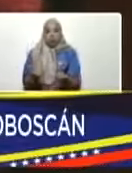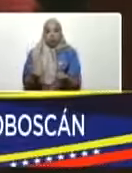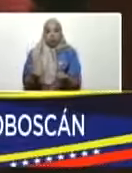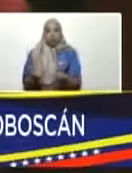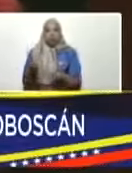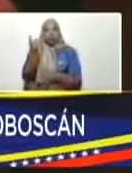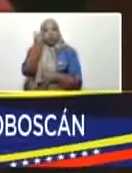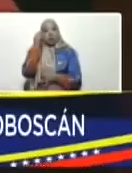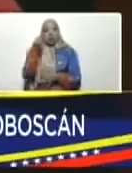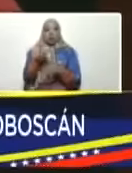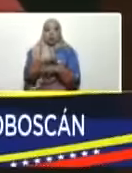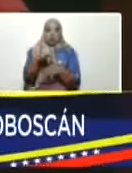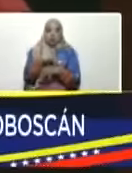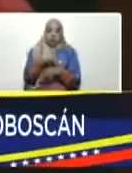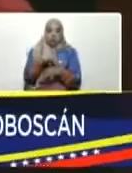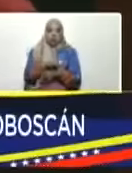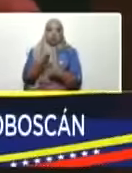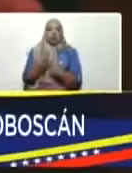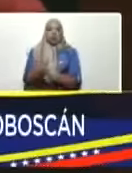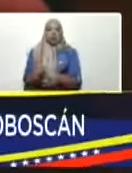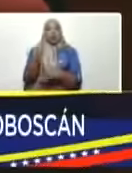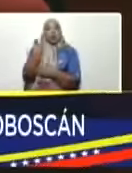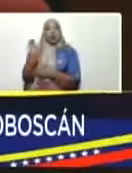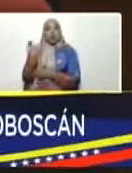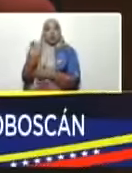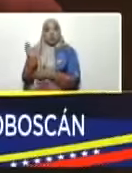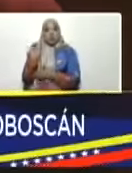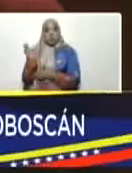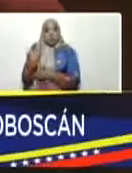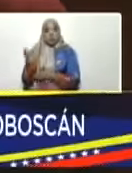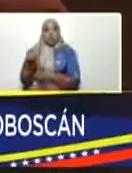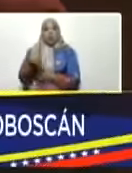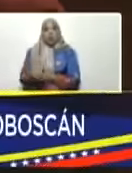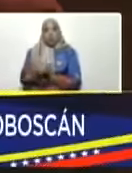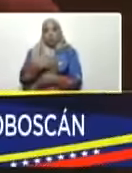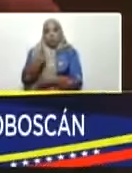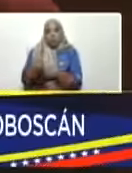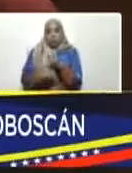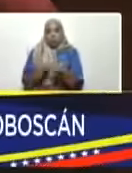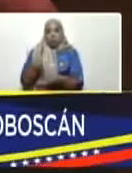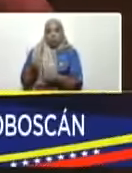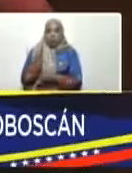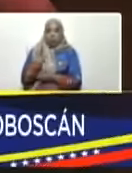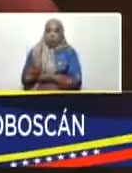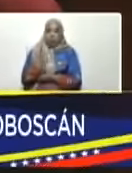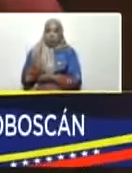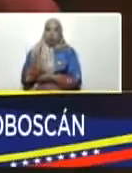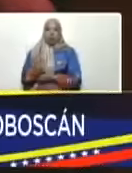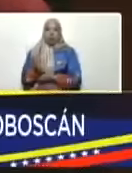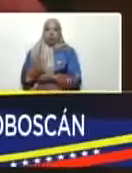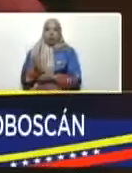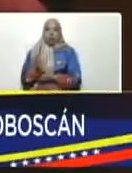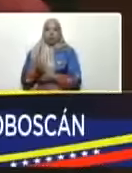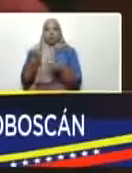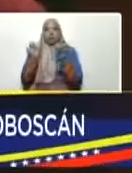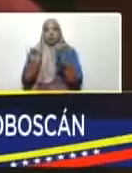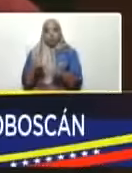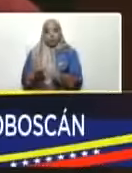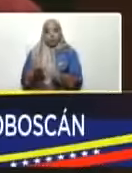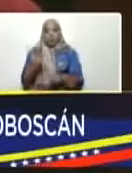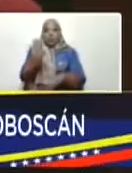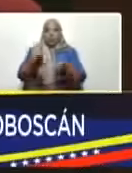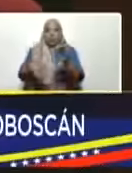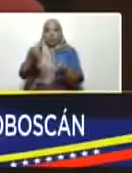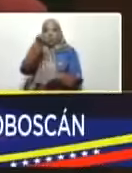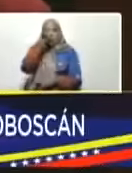el día martes, se presentó en la Asamblea Nacional y hoy podemos decir que ya está publicado en Gaceta Oficial, ya es oficial, 15